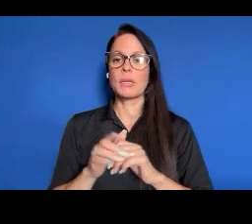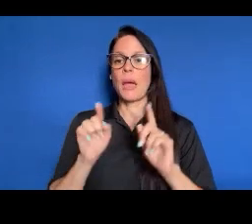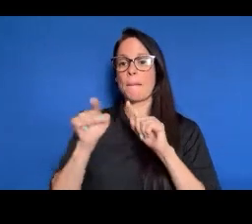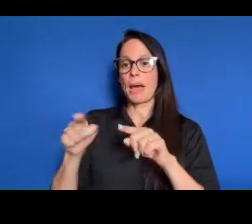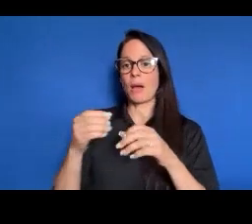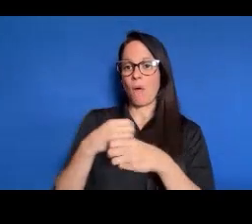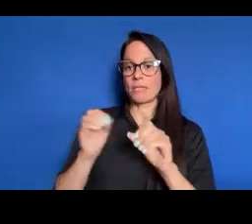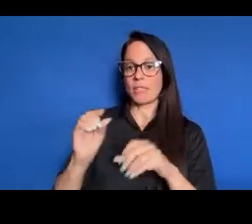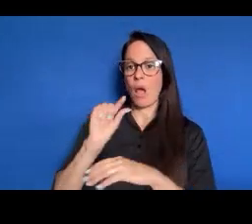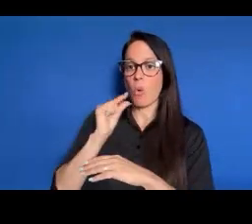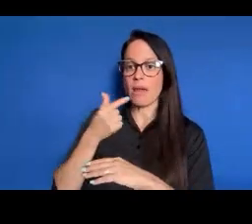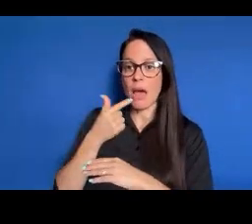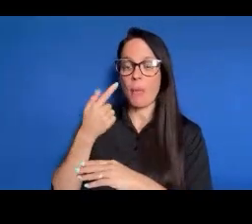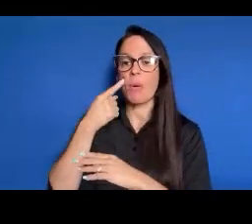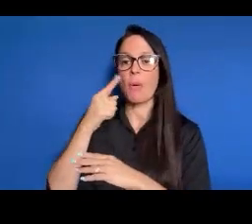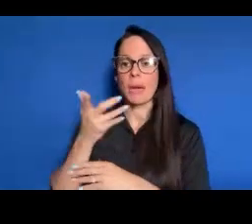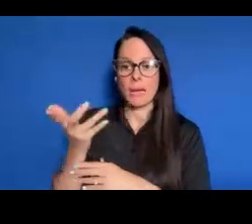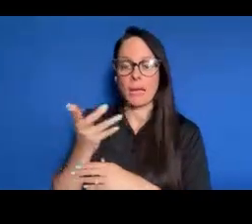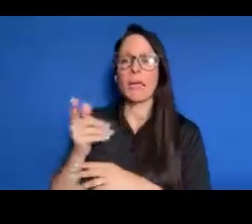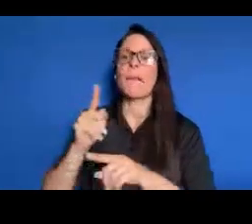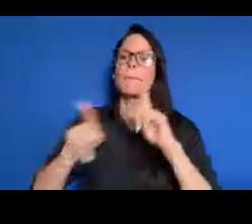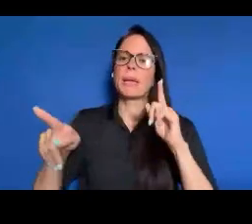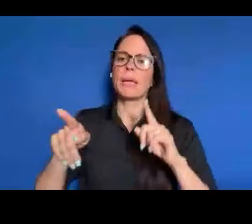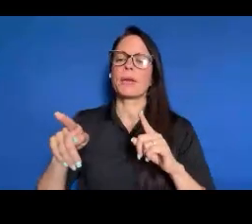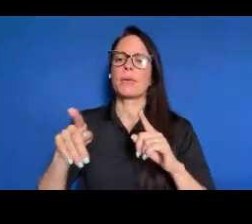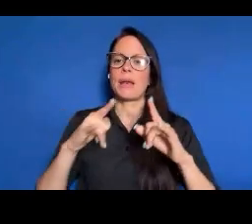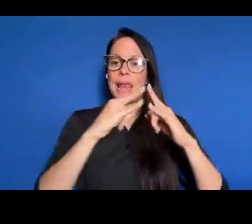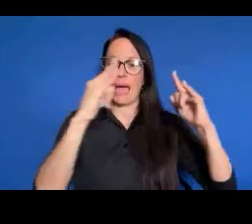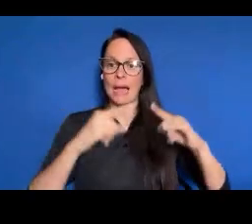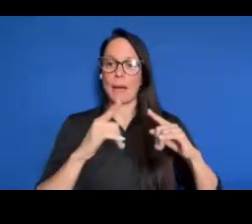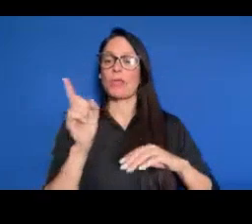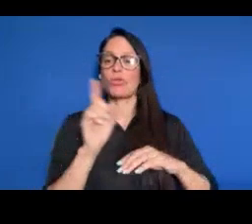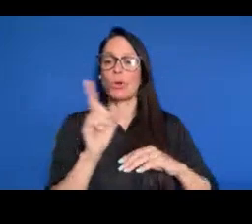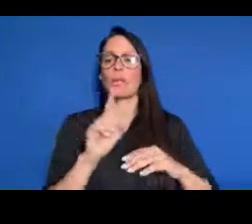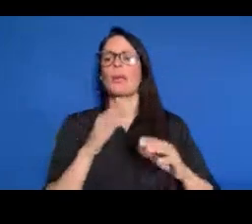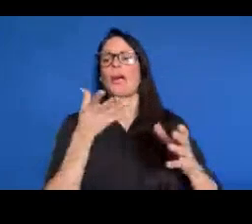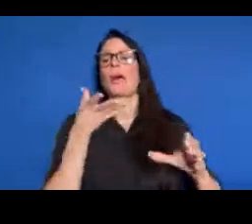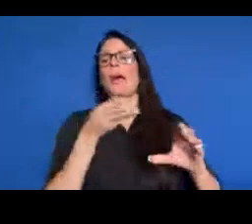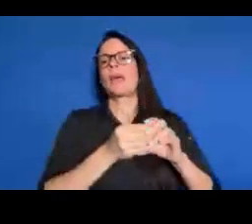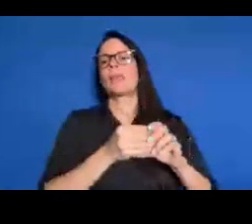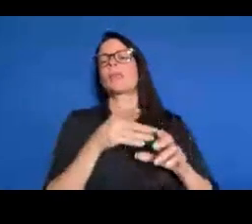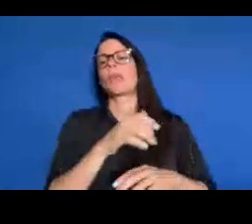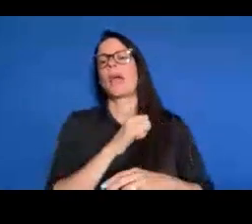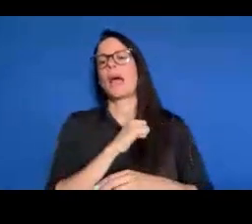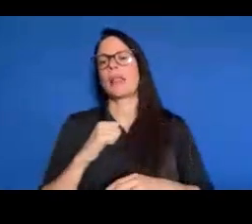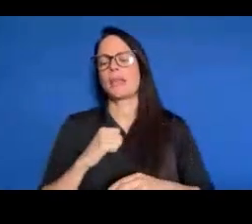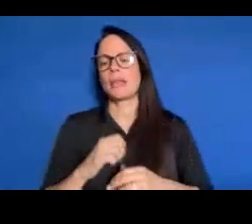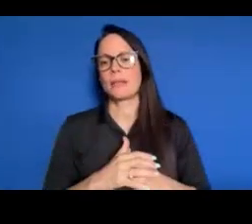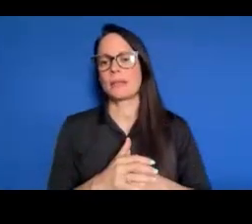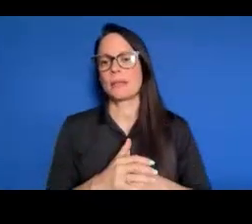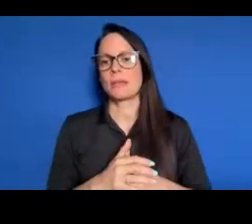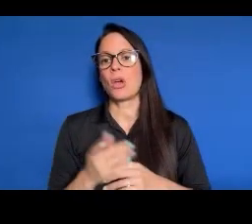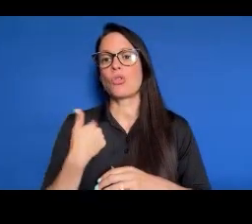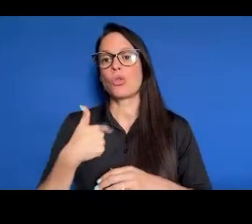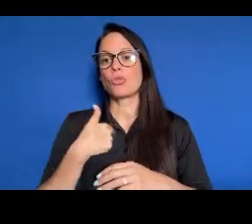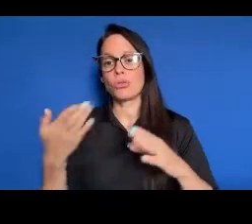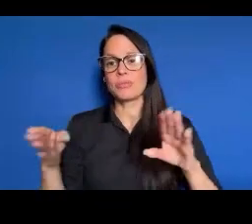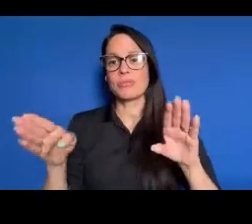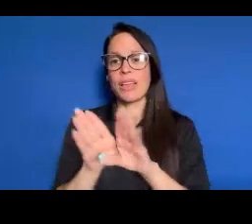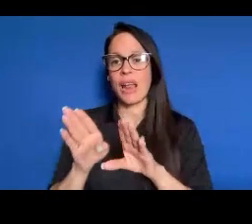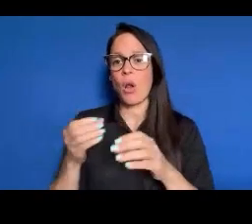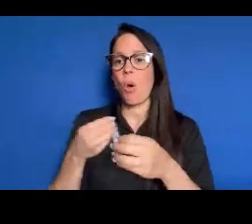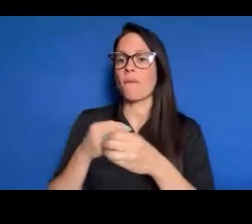las revisiones, pero las cartas y eso está en la mini alcaldía, que ha sido un acta porque teníamos que cerrar esa oficina porque no caían,